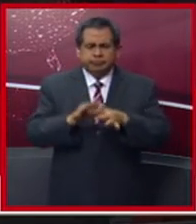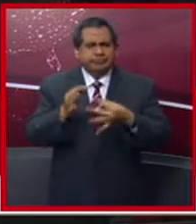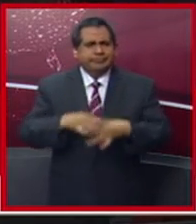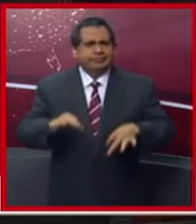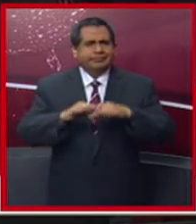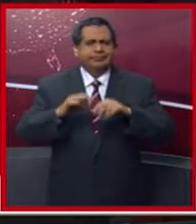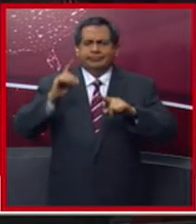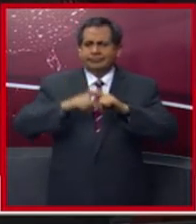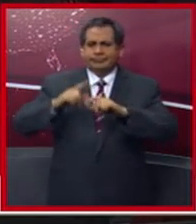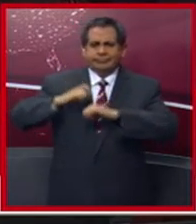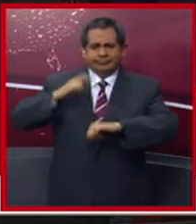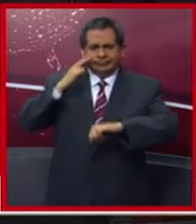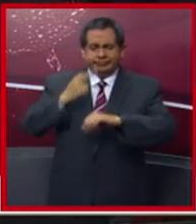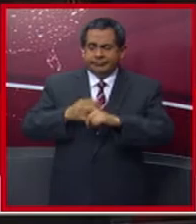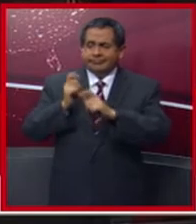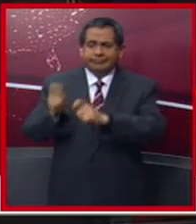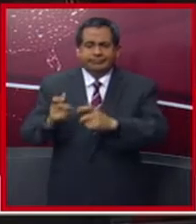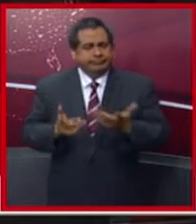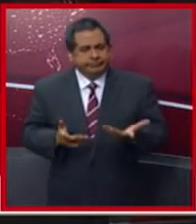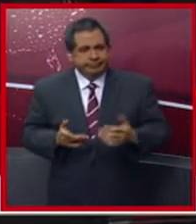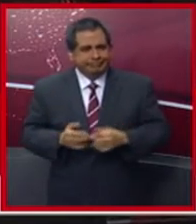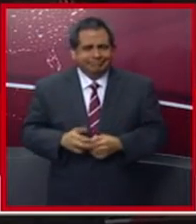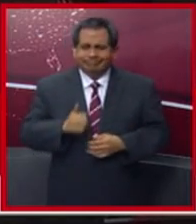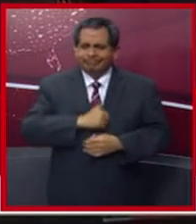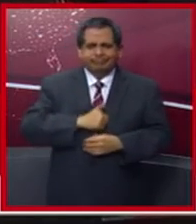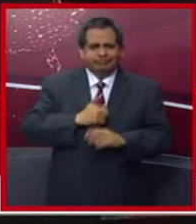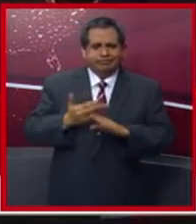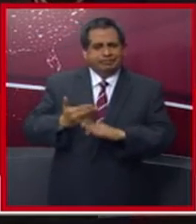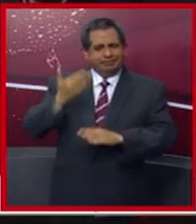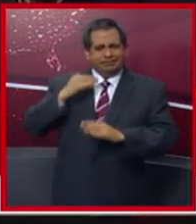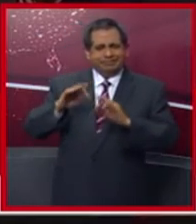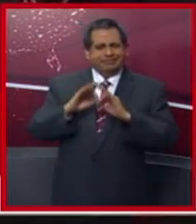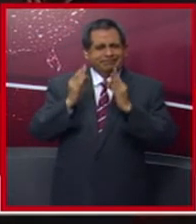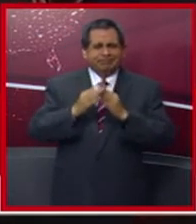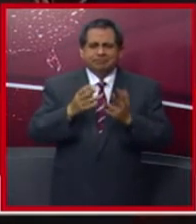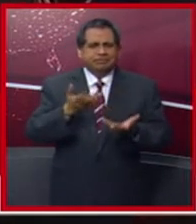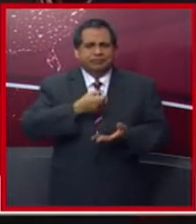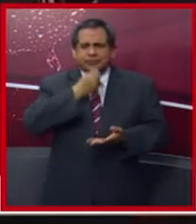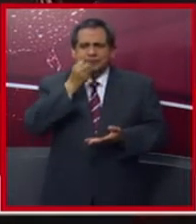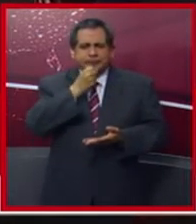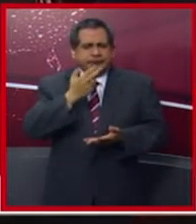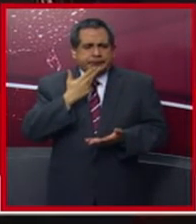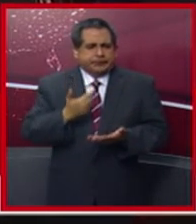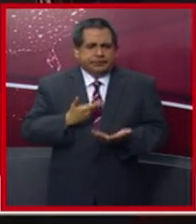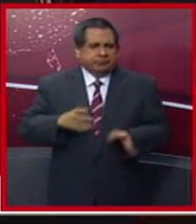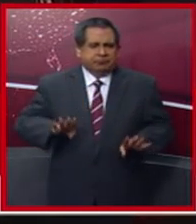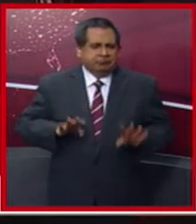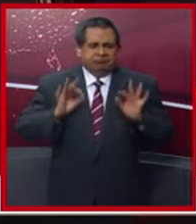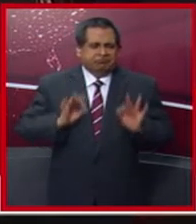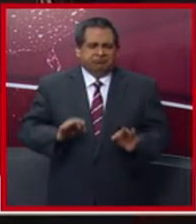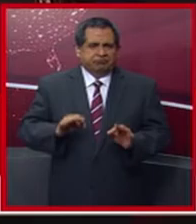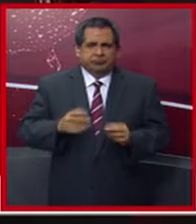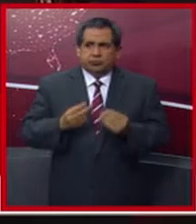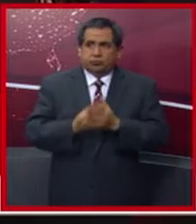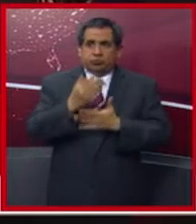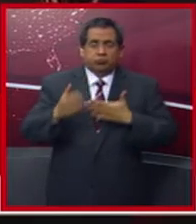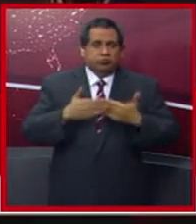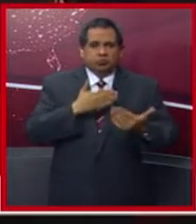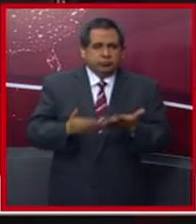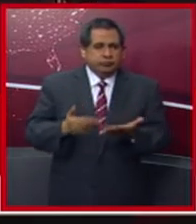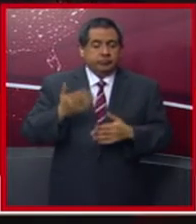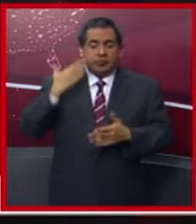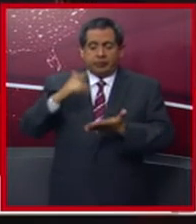realmente le compete. Desafortunadamente, en el modelo que teníamos, un modelo obsoleto para la realidad y la situación del entorno laboral,